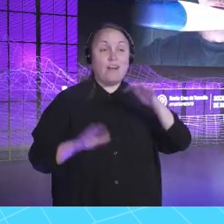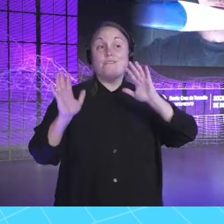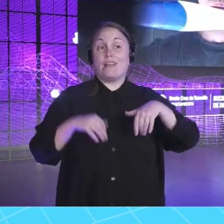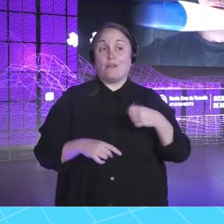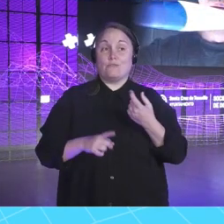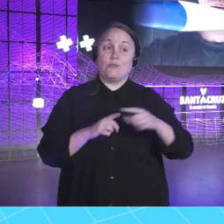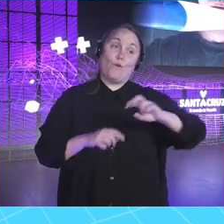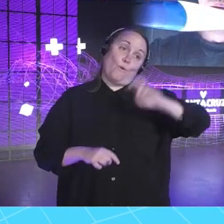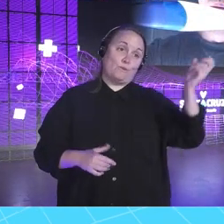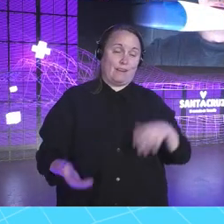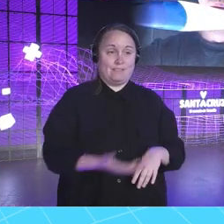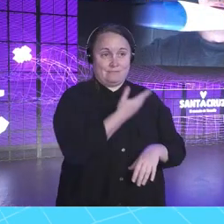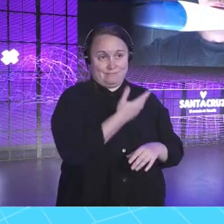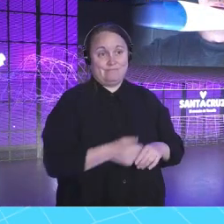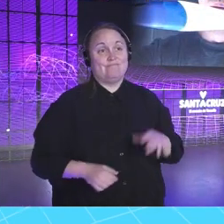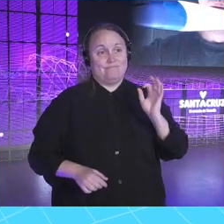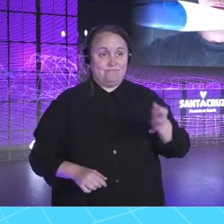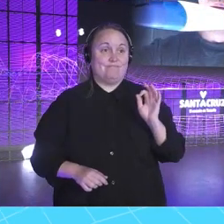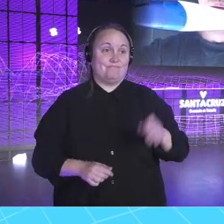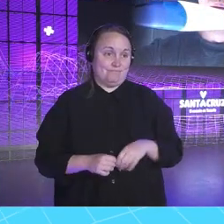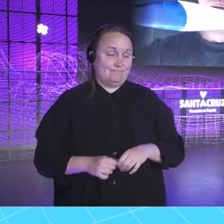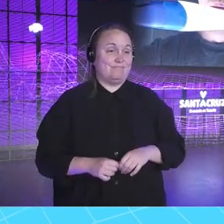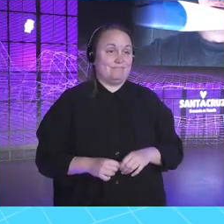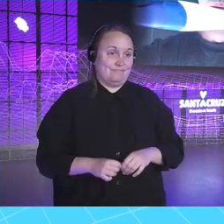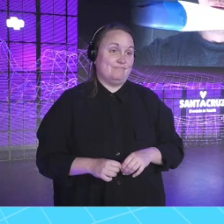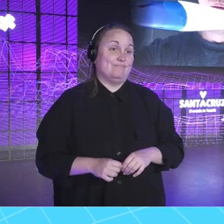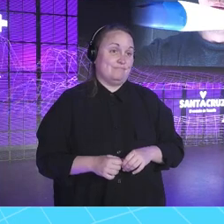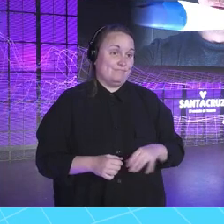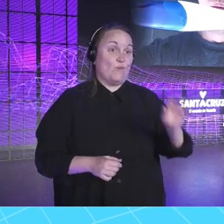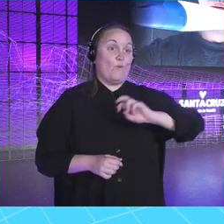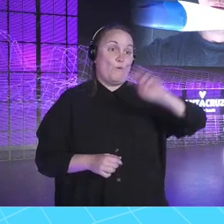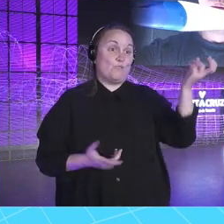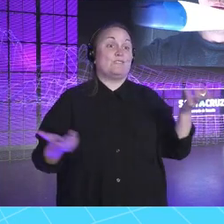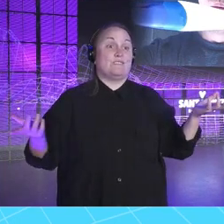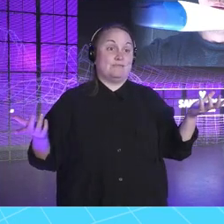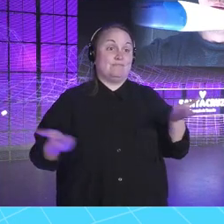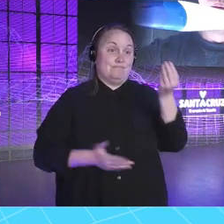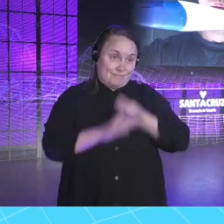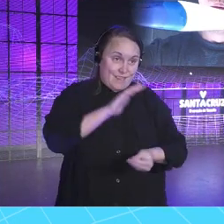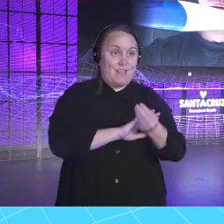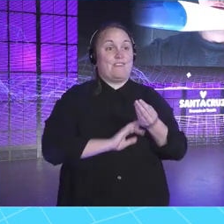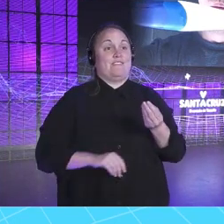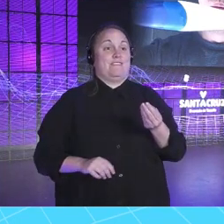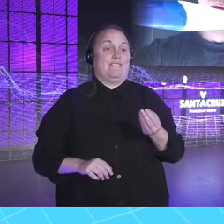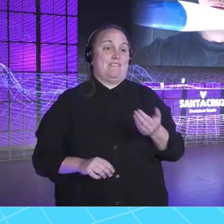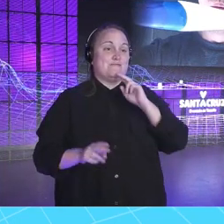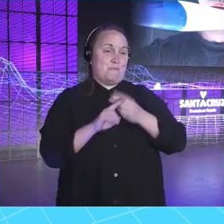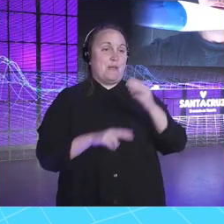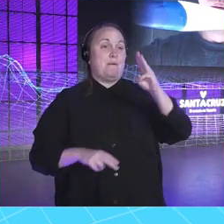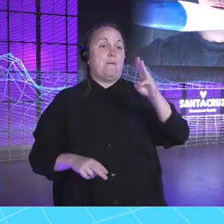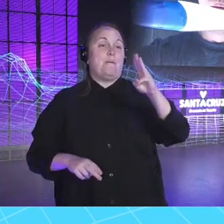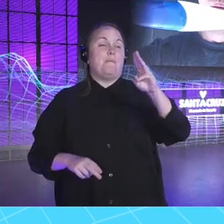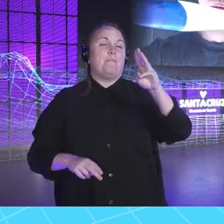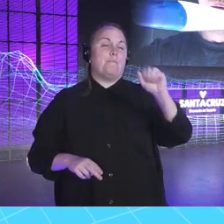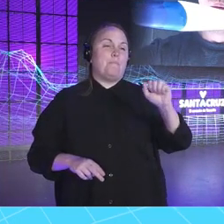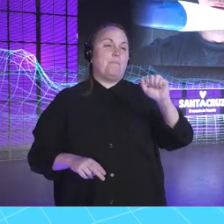era otra cosa efectivamente era era otra cosa otra cosa que se llama Paul y tiene dos años hoy y de